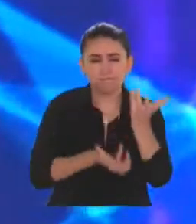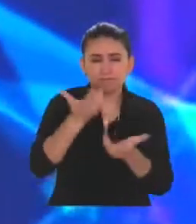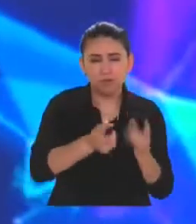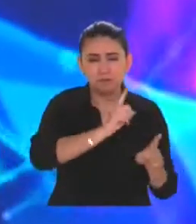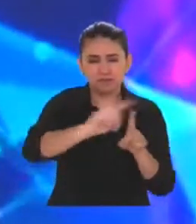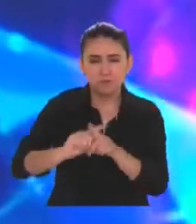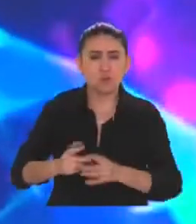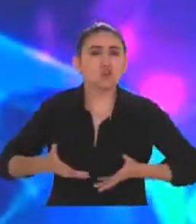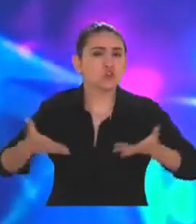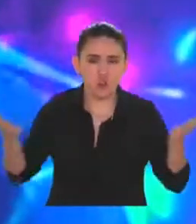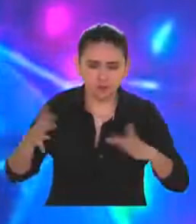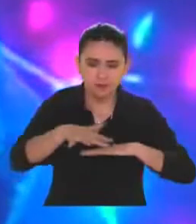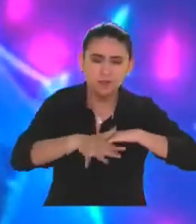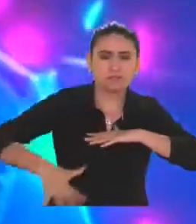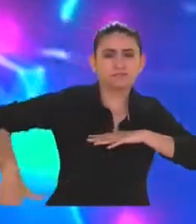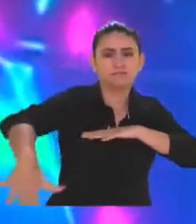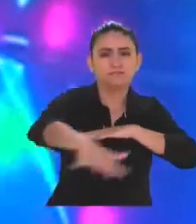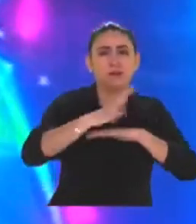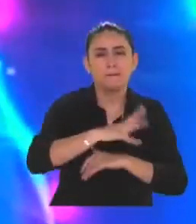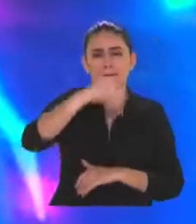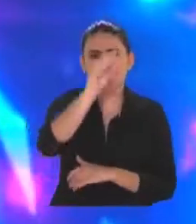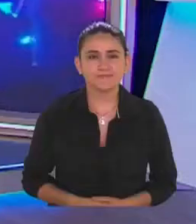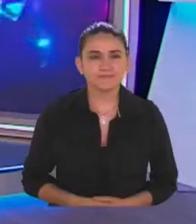encuentro es el Malecón del Río Magdalena.